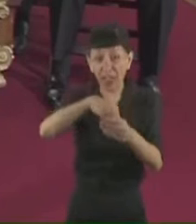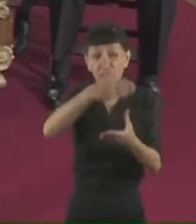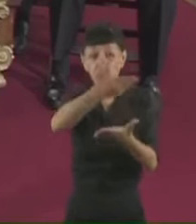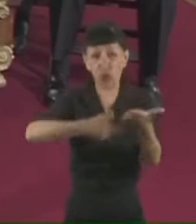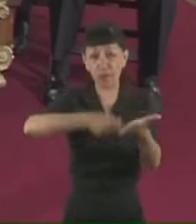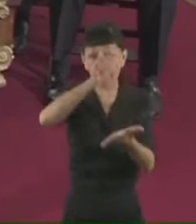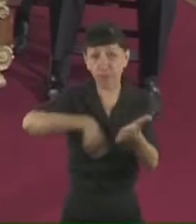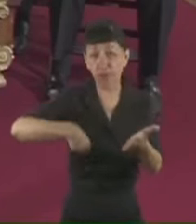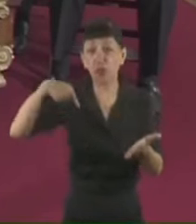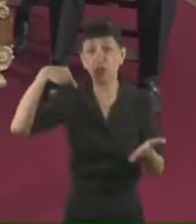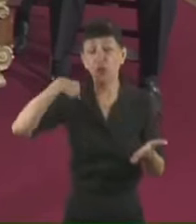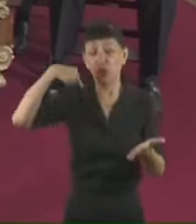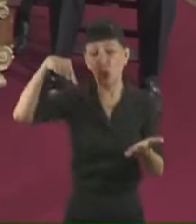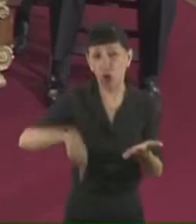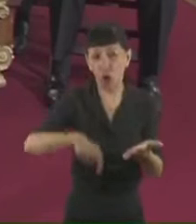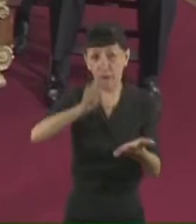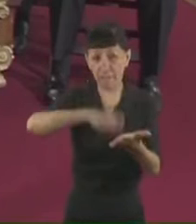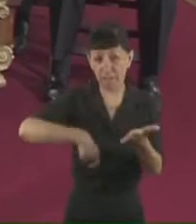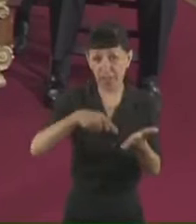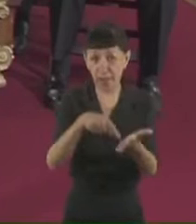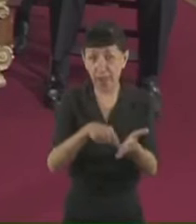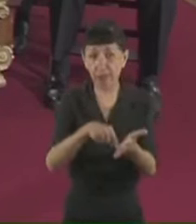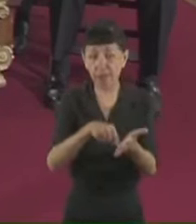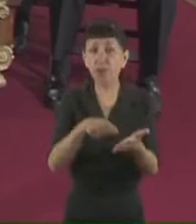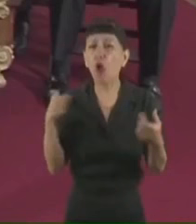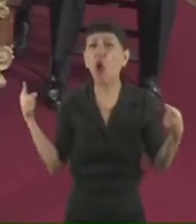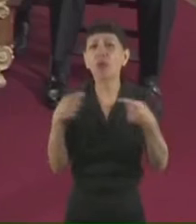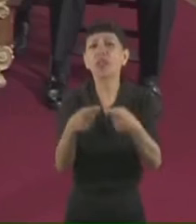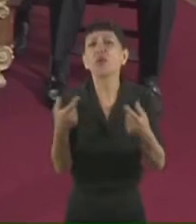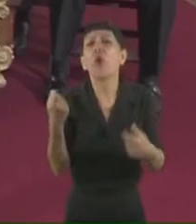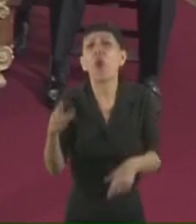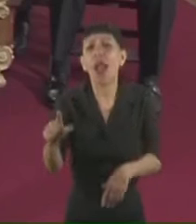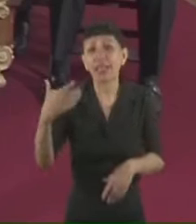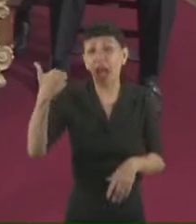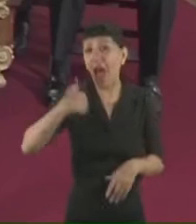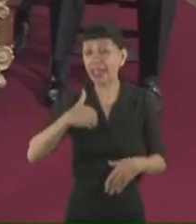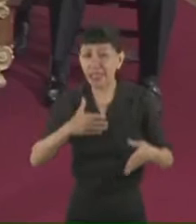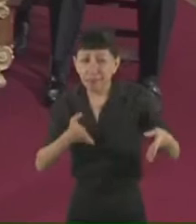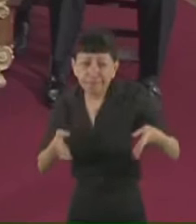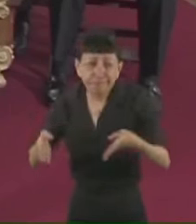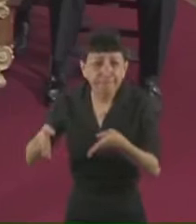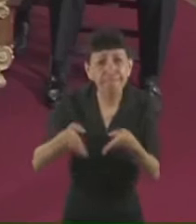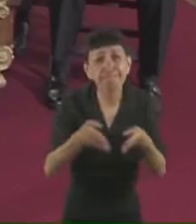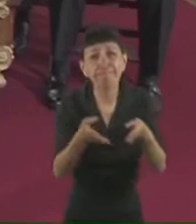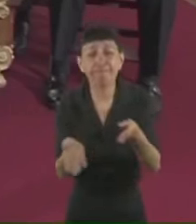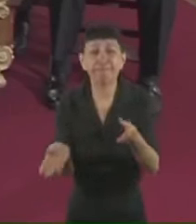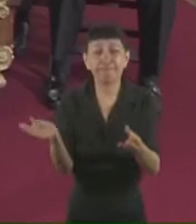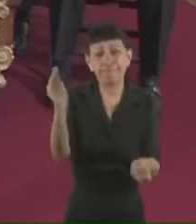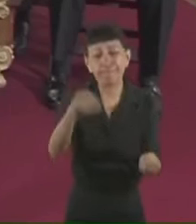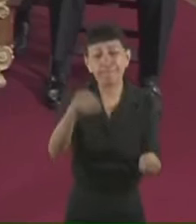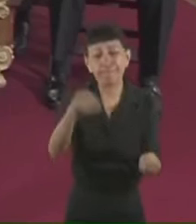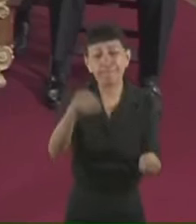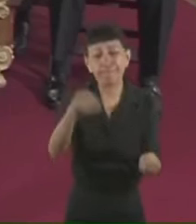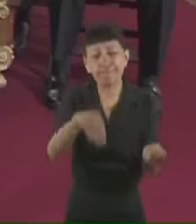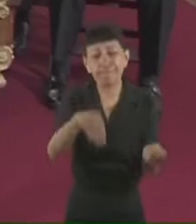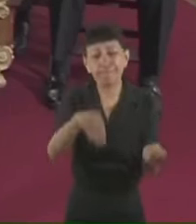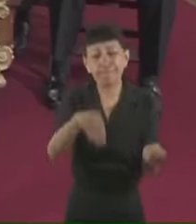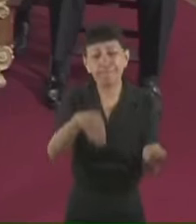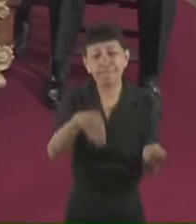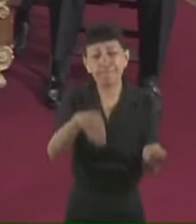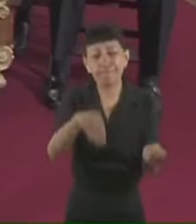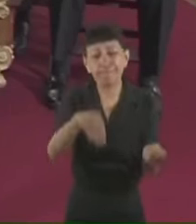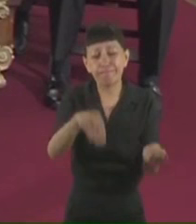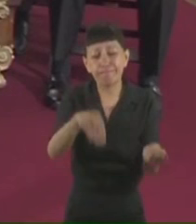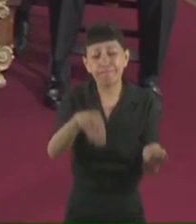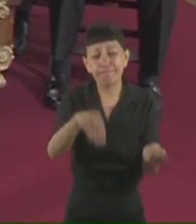ser parte de este cambio o obstruir el proyecto Dear finalmente poner en marcha las fuerzas productivas de los argentinos y